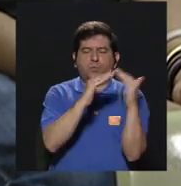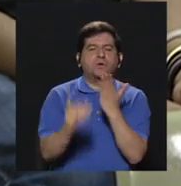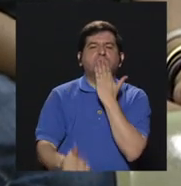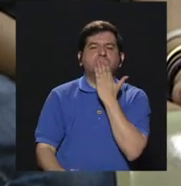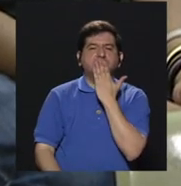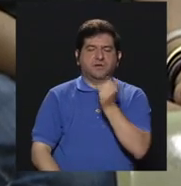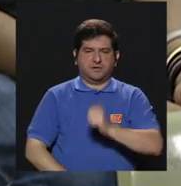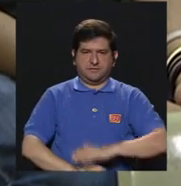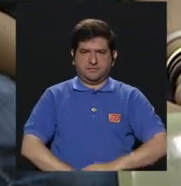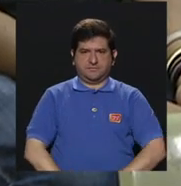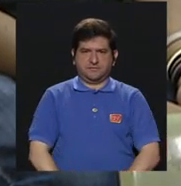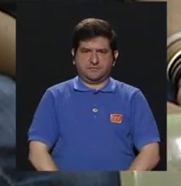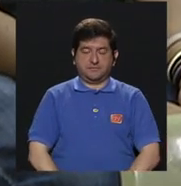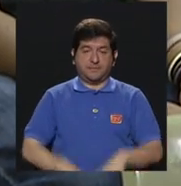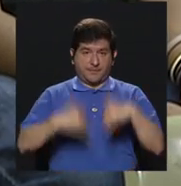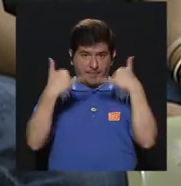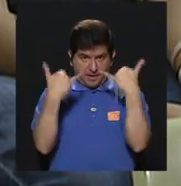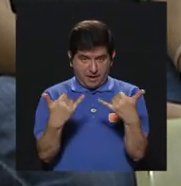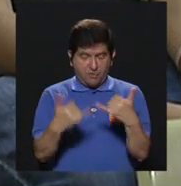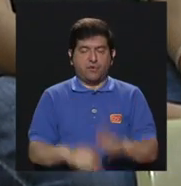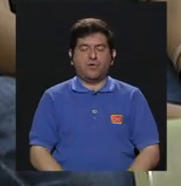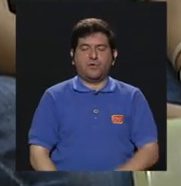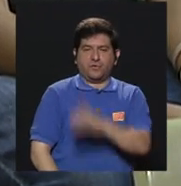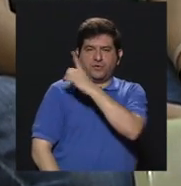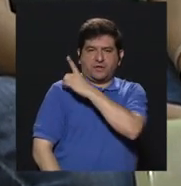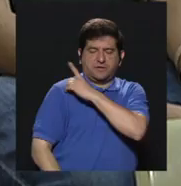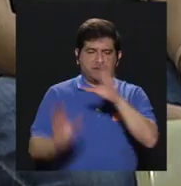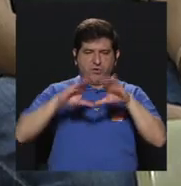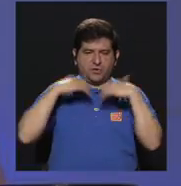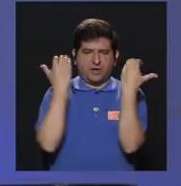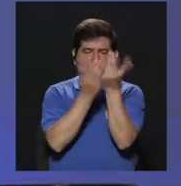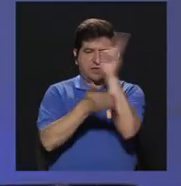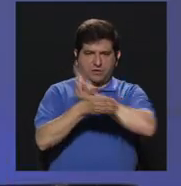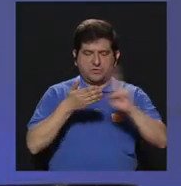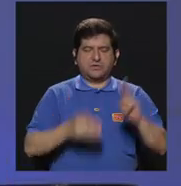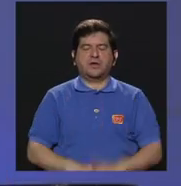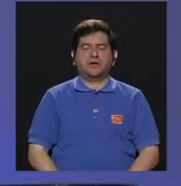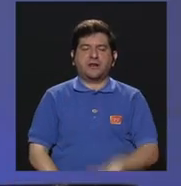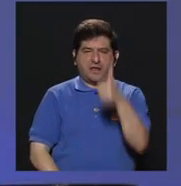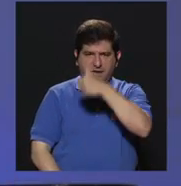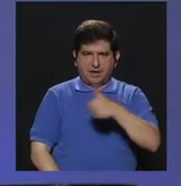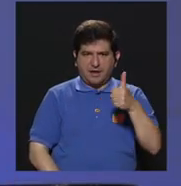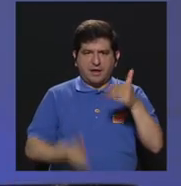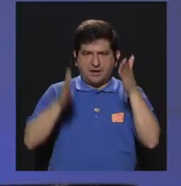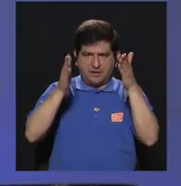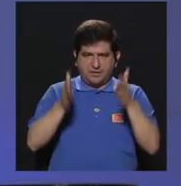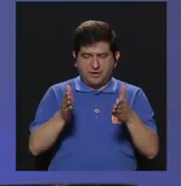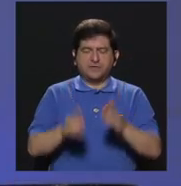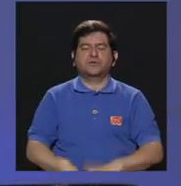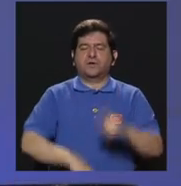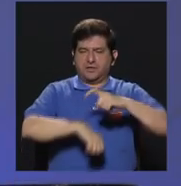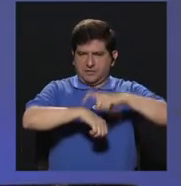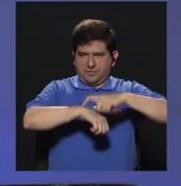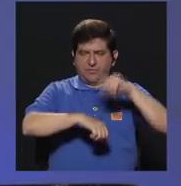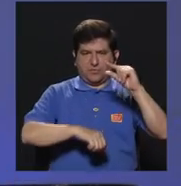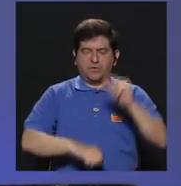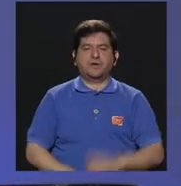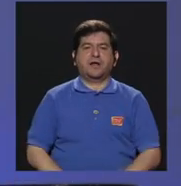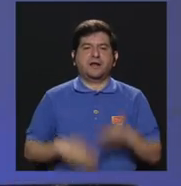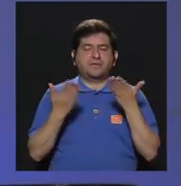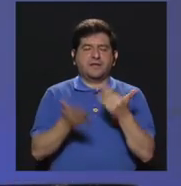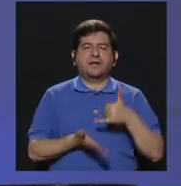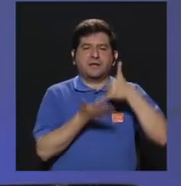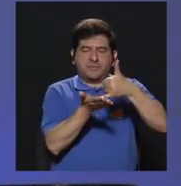Pueblos Indígenas. A continuación, la señora directora del Consejo Universitario y la señora rectora en ejercicio procederán a hacer entrega de los premios a los